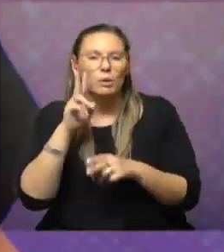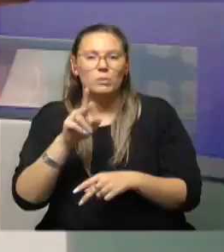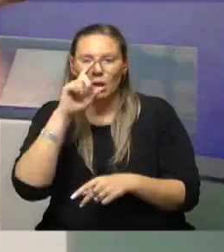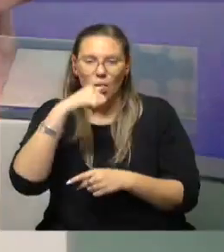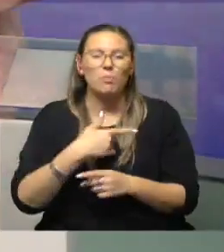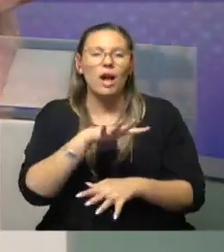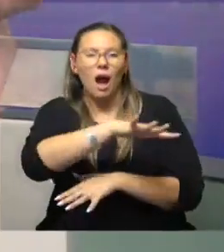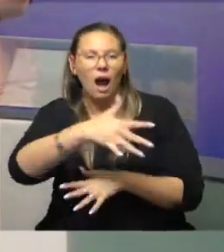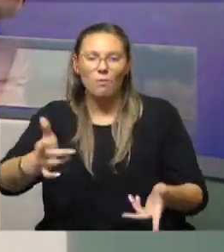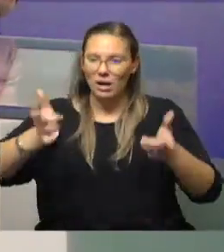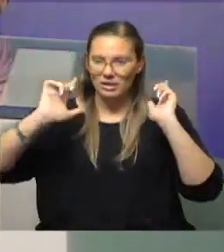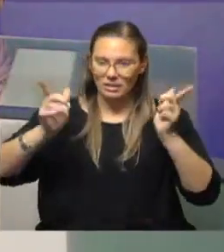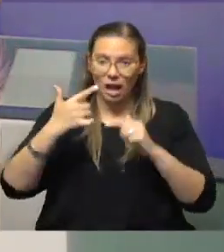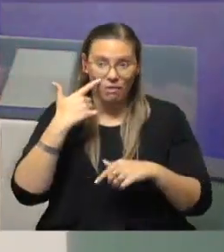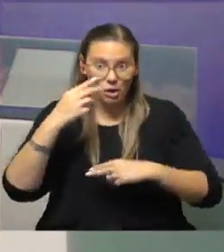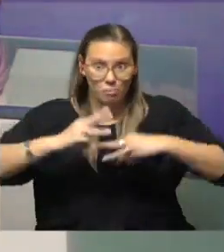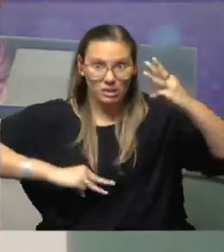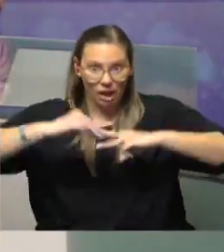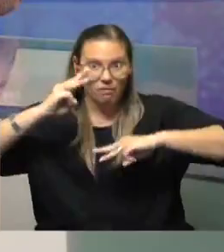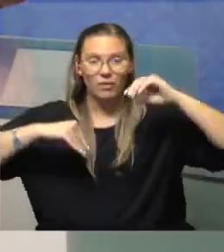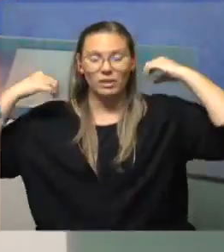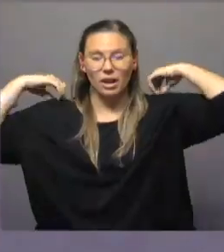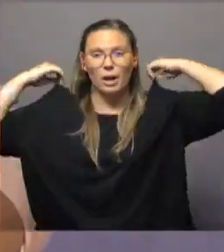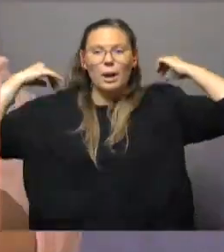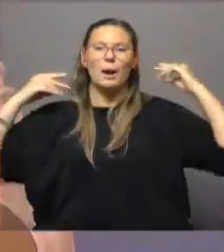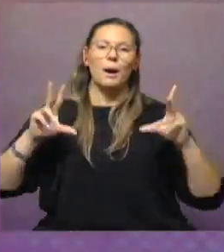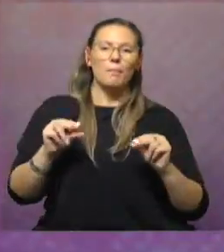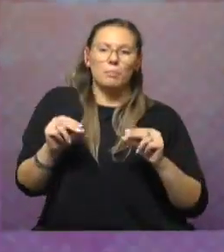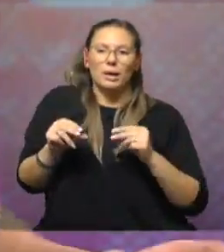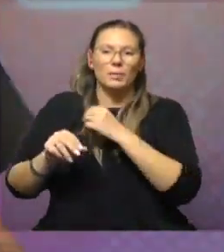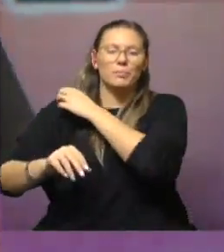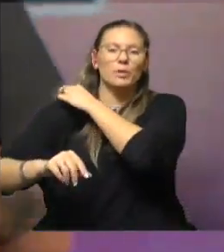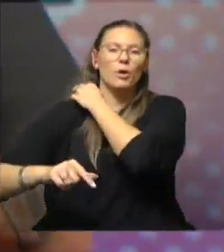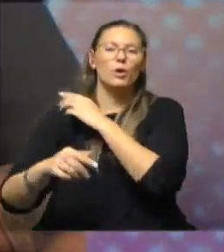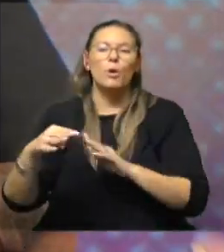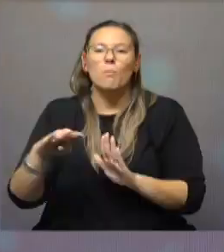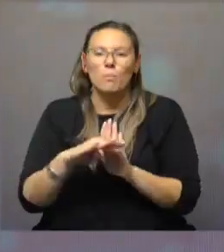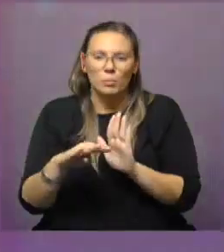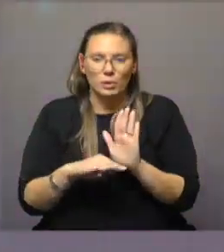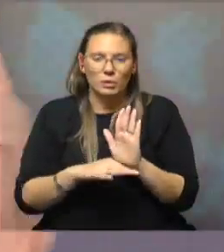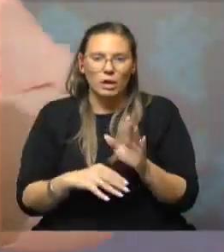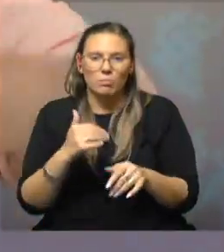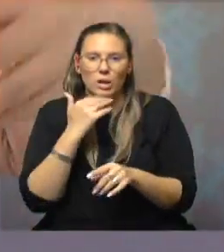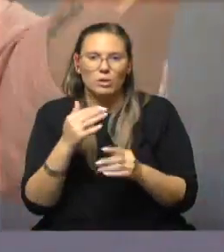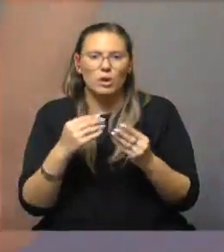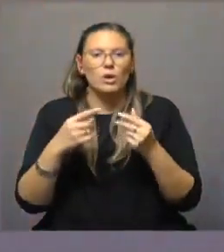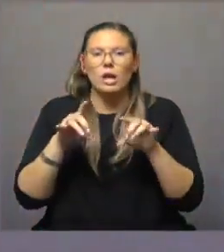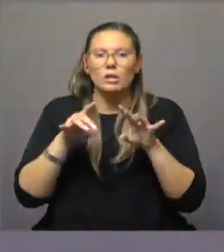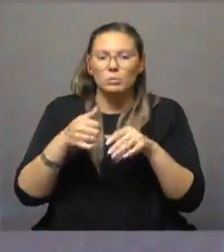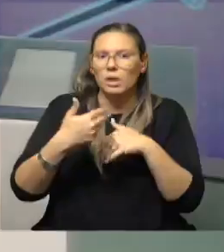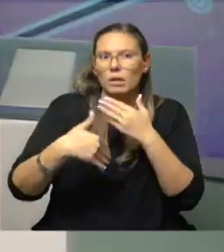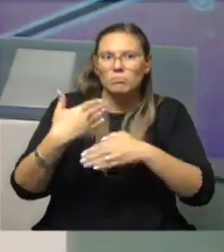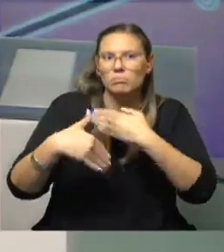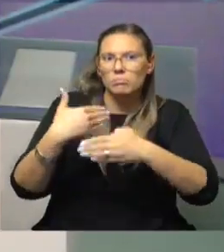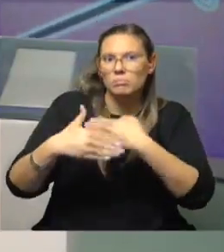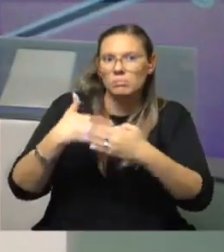¿Cómo arrancaste? ¿Podés creer? Cada vez mejor, ¿eh? Me sale. Lo que pasa es que hoy es un programa lleno de. No se detiene, fluye. Totalmente.